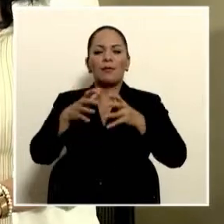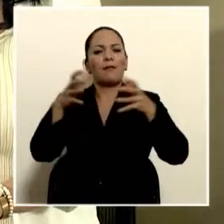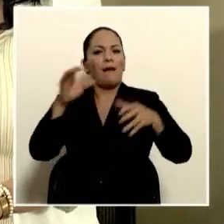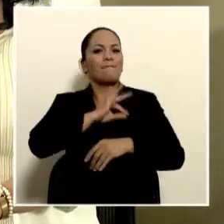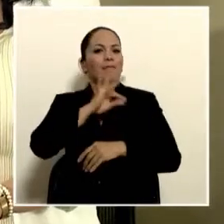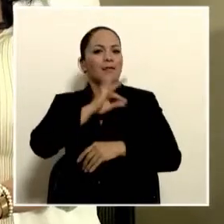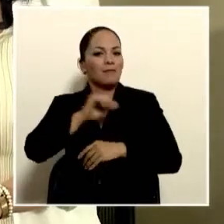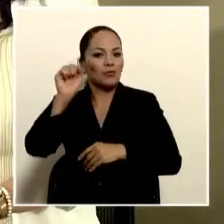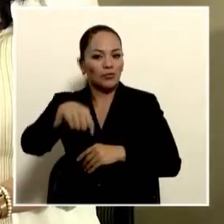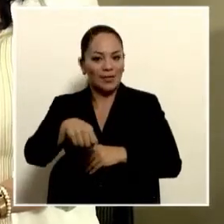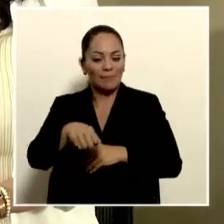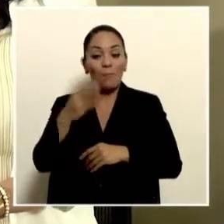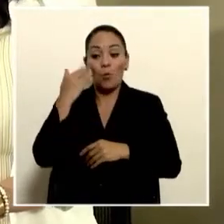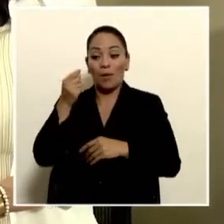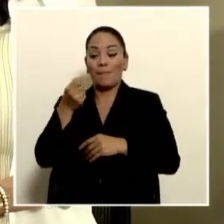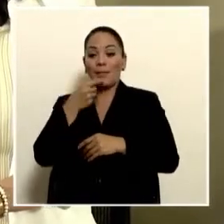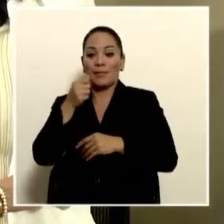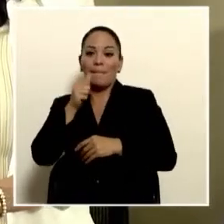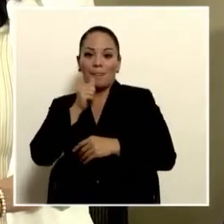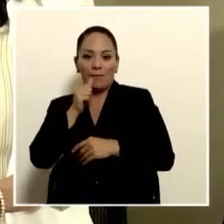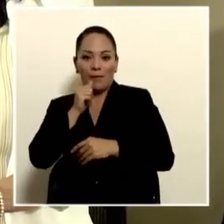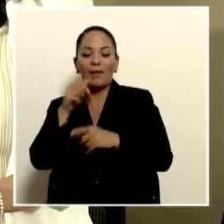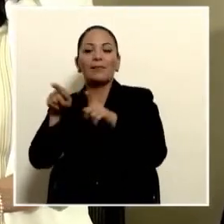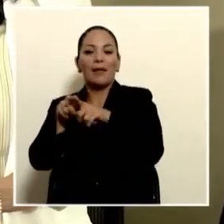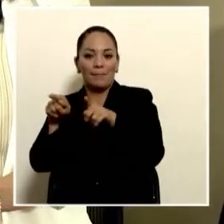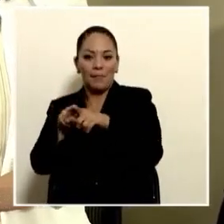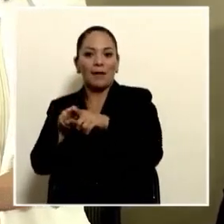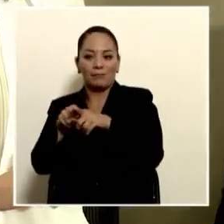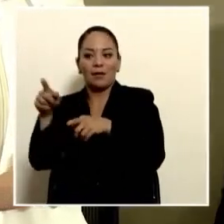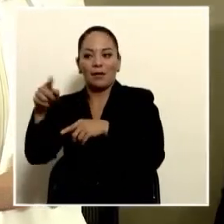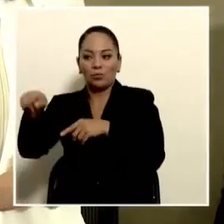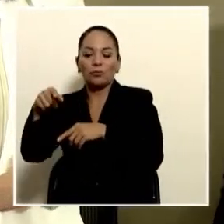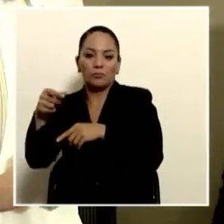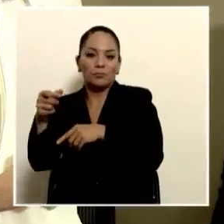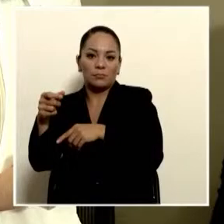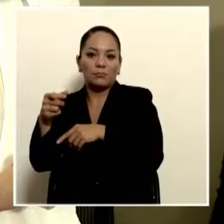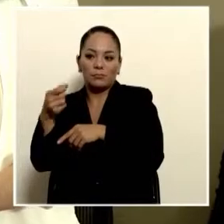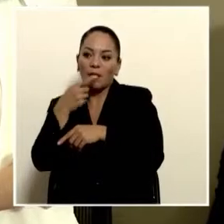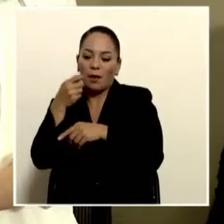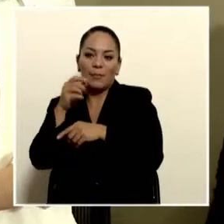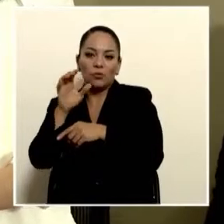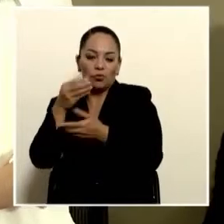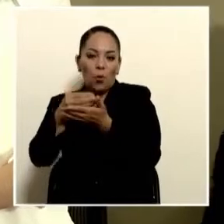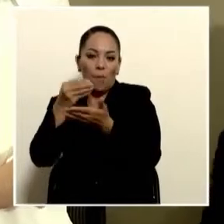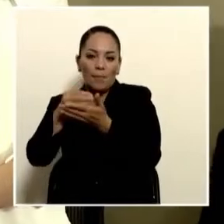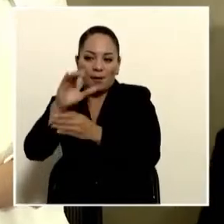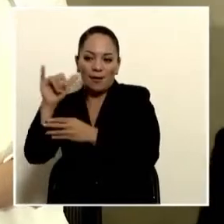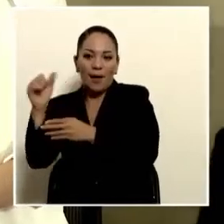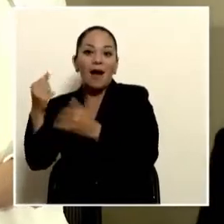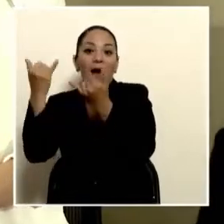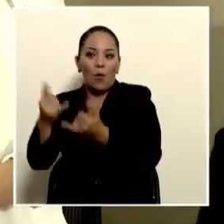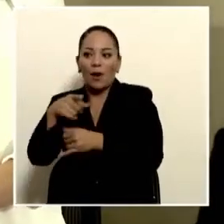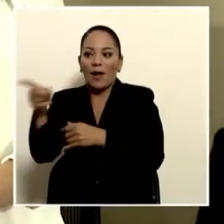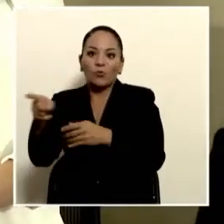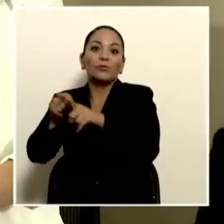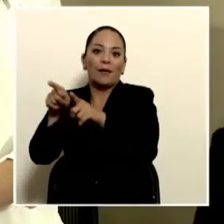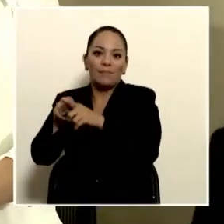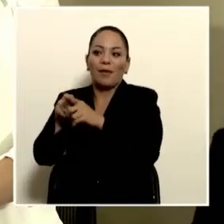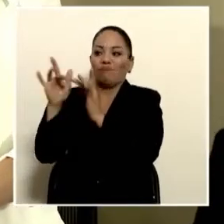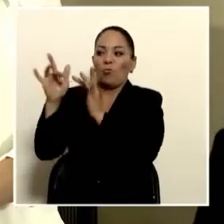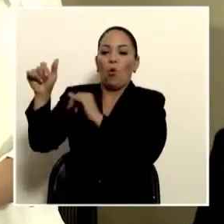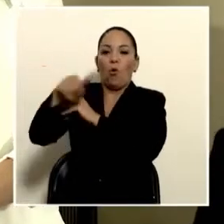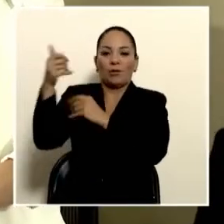porque así como para la medicina privada, también los medicamentos que compra la caja van a entrar en ese proceso sin menos